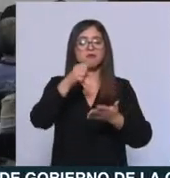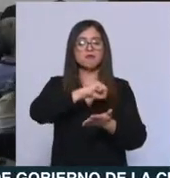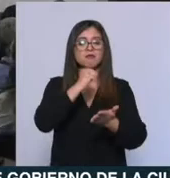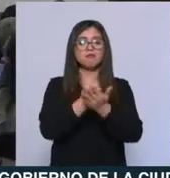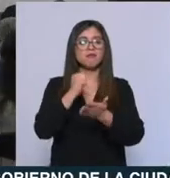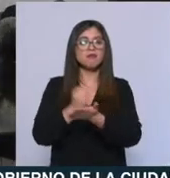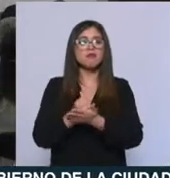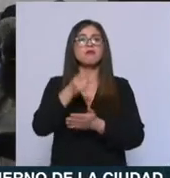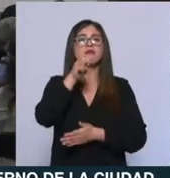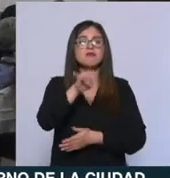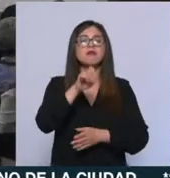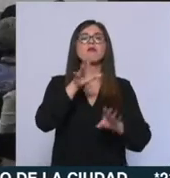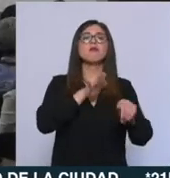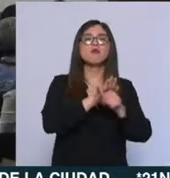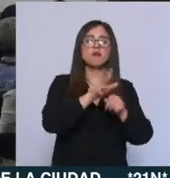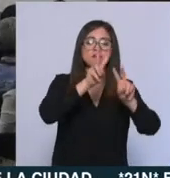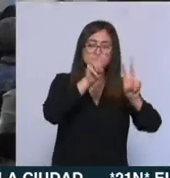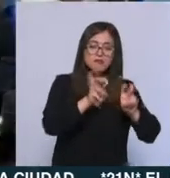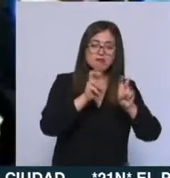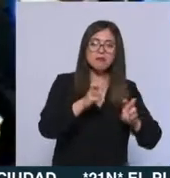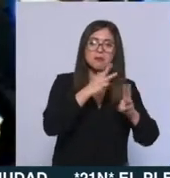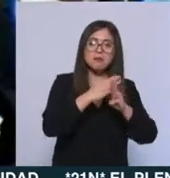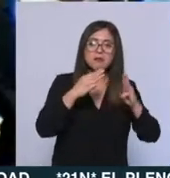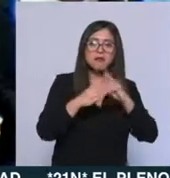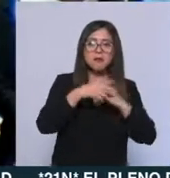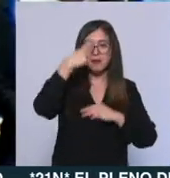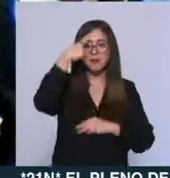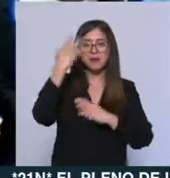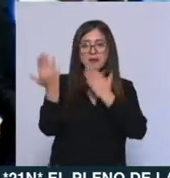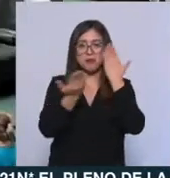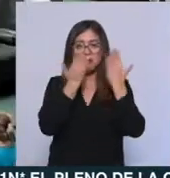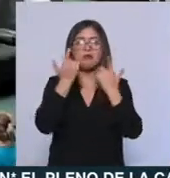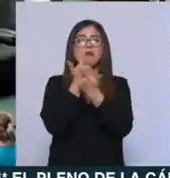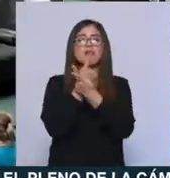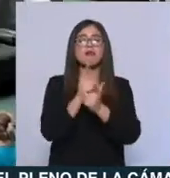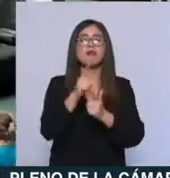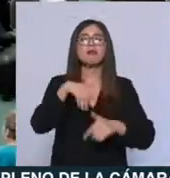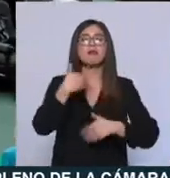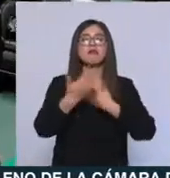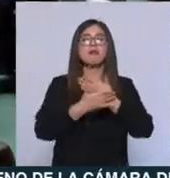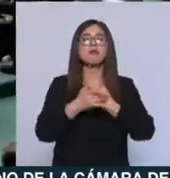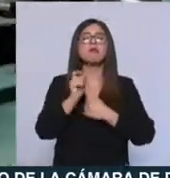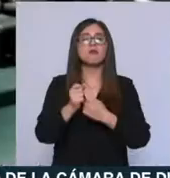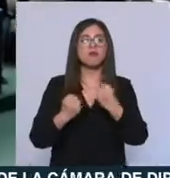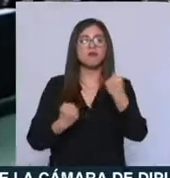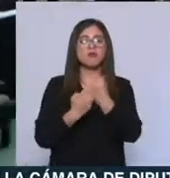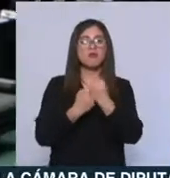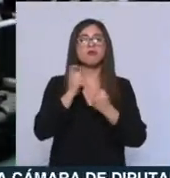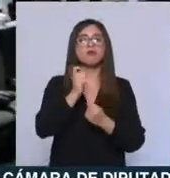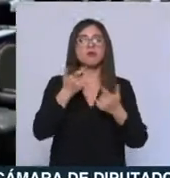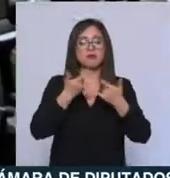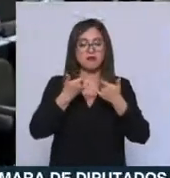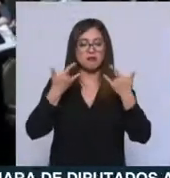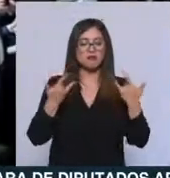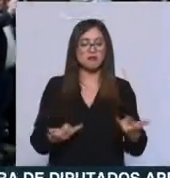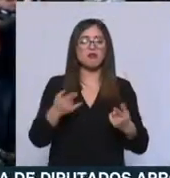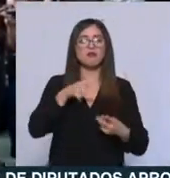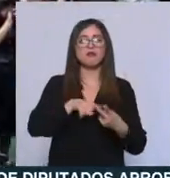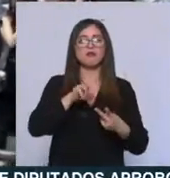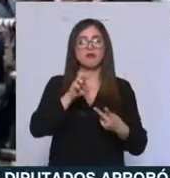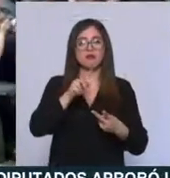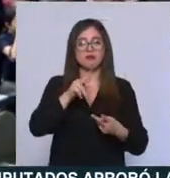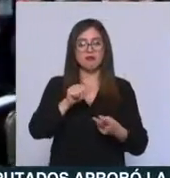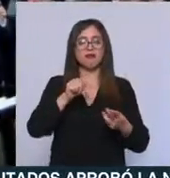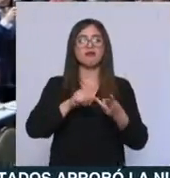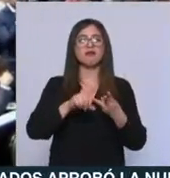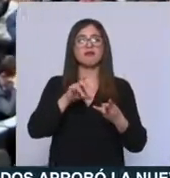serán realizados por expertos con absoluta libertad y anunció que habrá un reforzamiento en asignaturas de historia, ética, civismo